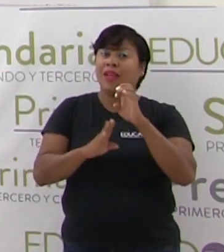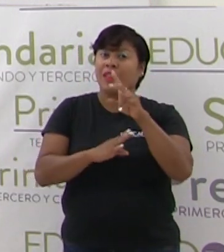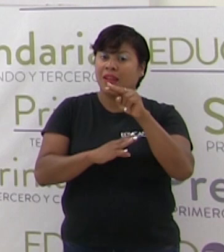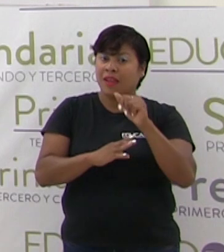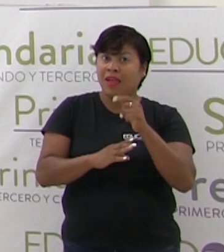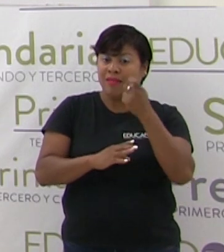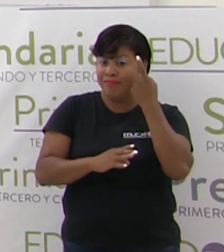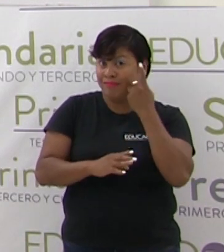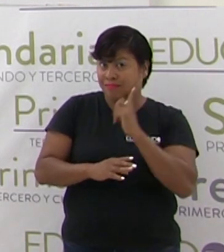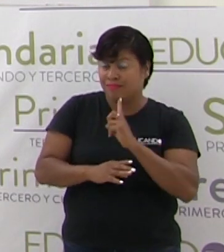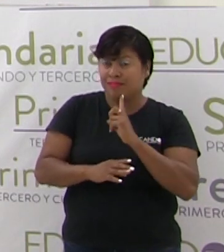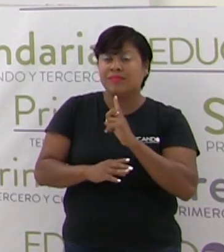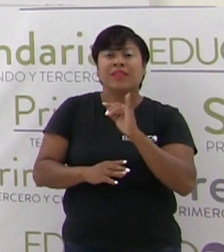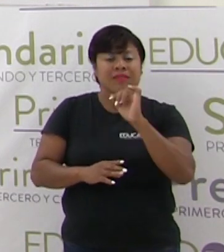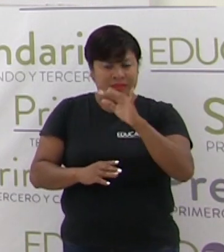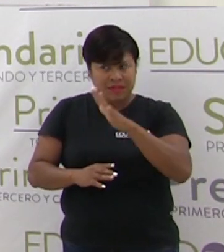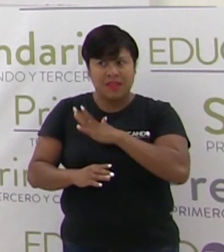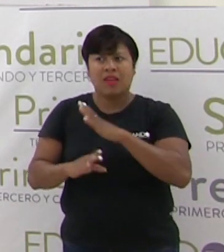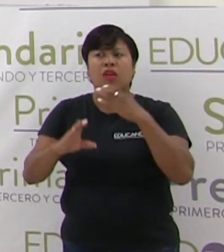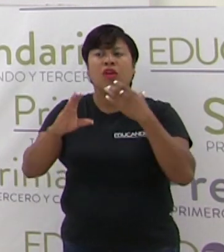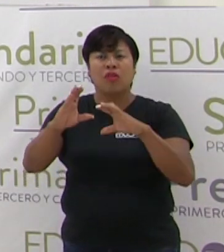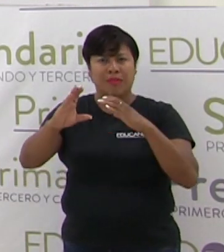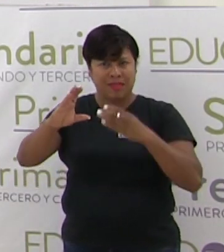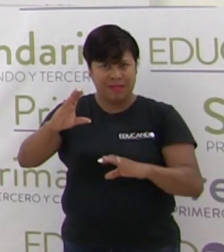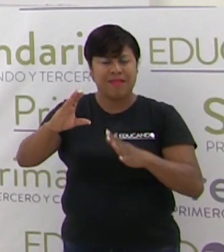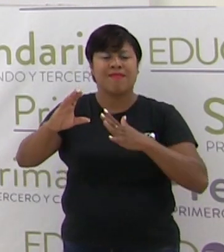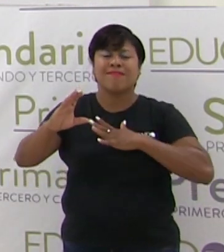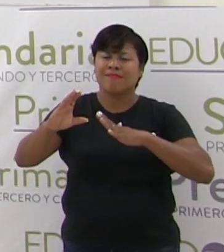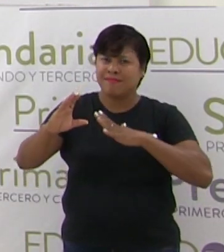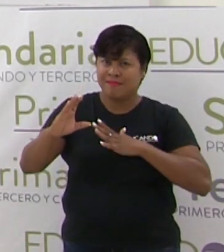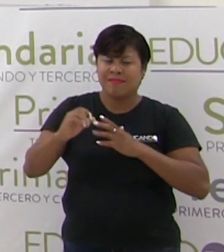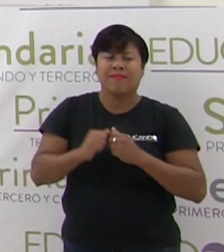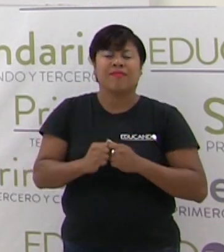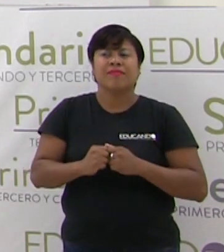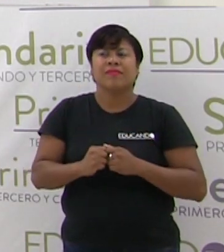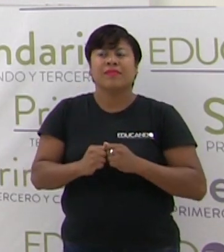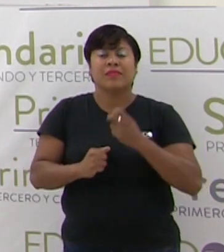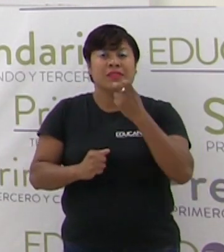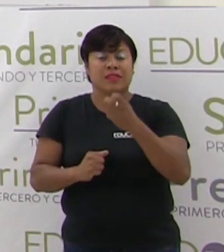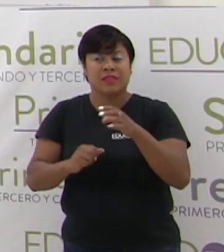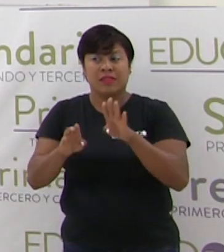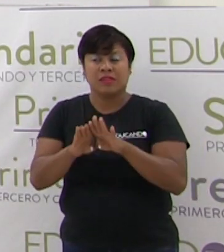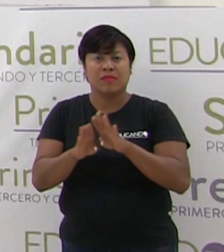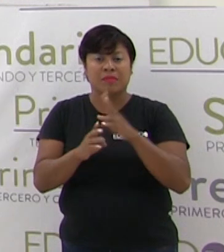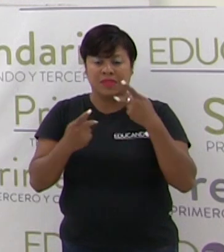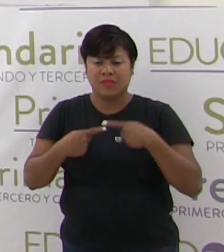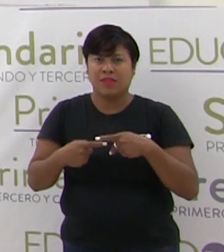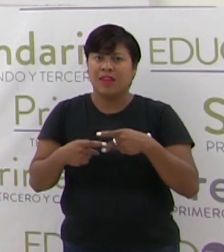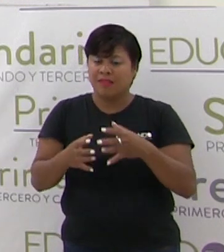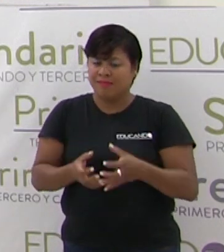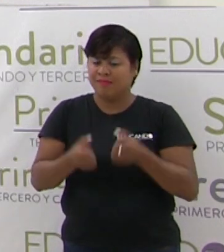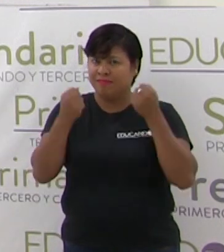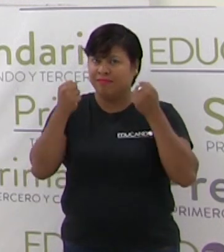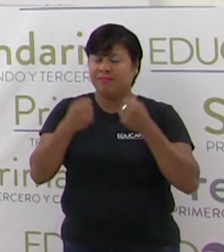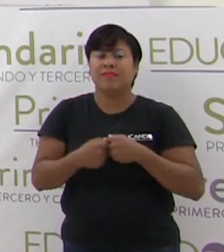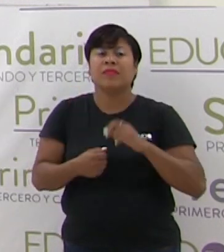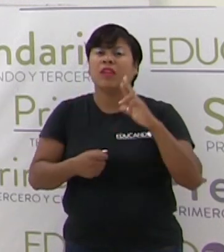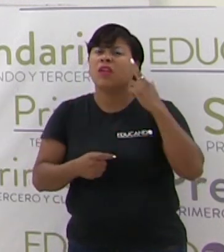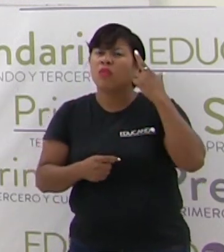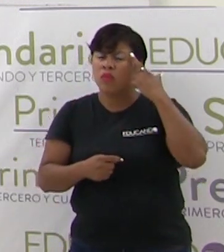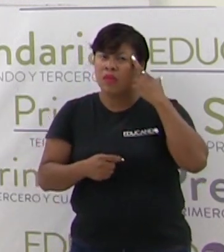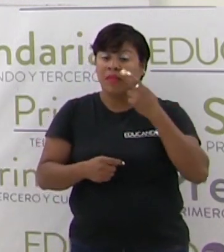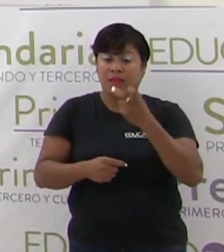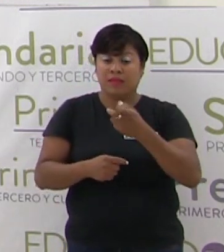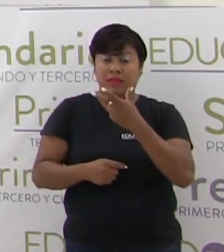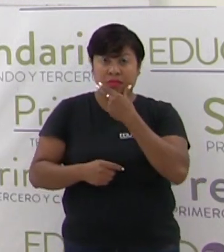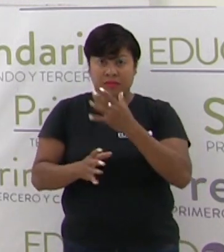Elenita Poniatowska sí está un comentario por parte del rescatista. Recuerdan